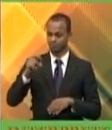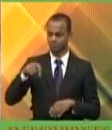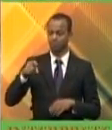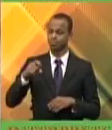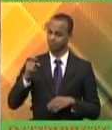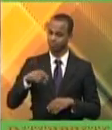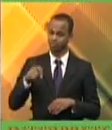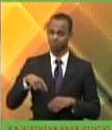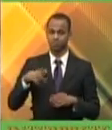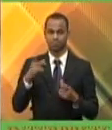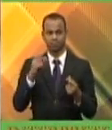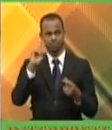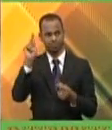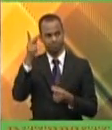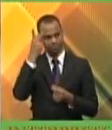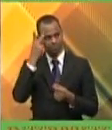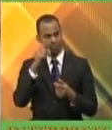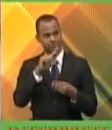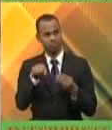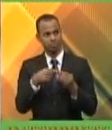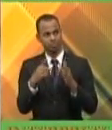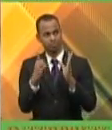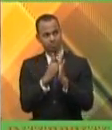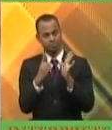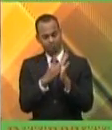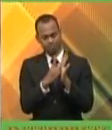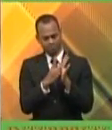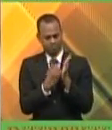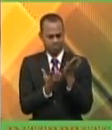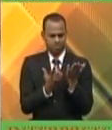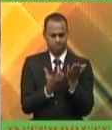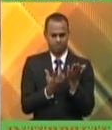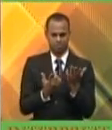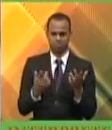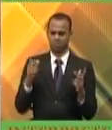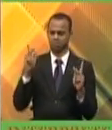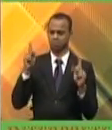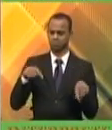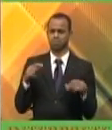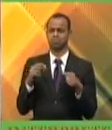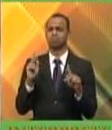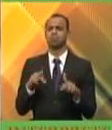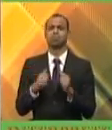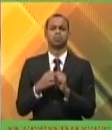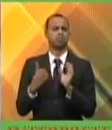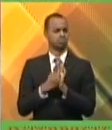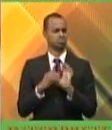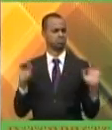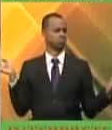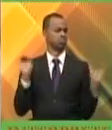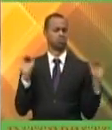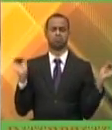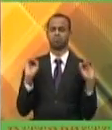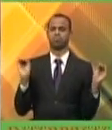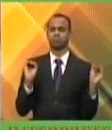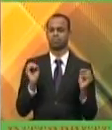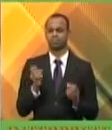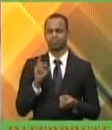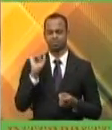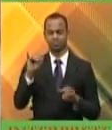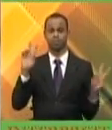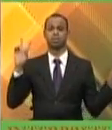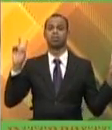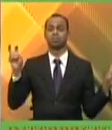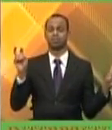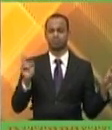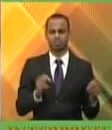hacer una política de discapacidad cuando aquí no hay gente discapacitada quitar persona discapacitada eso es un mito